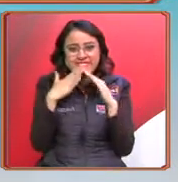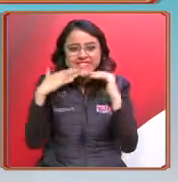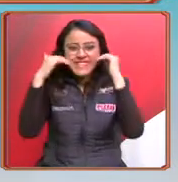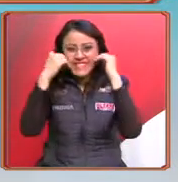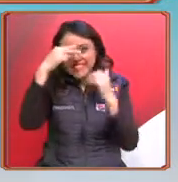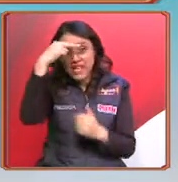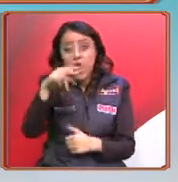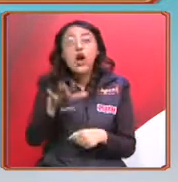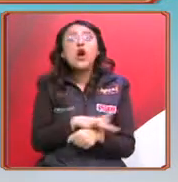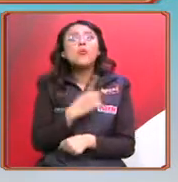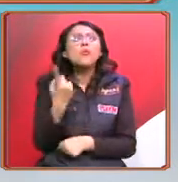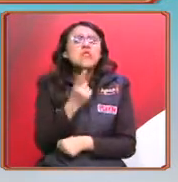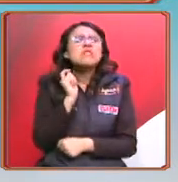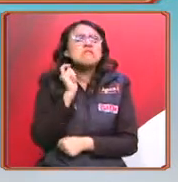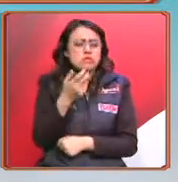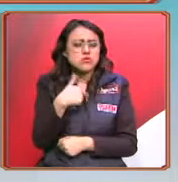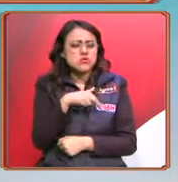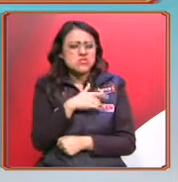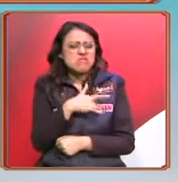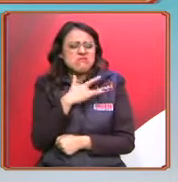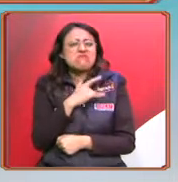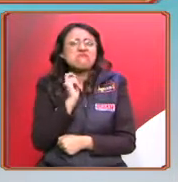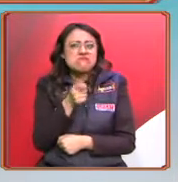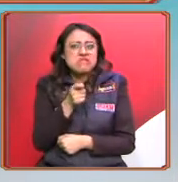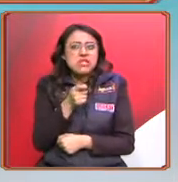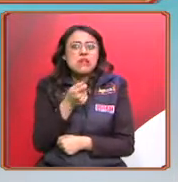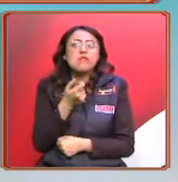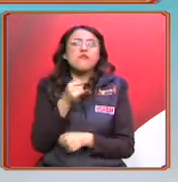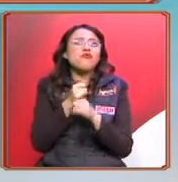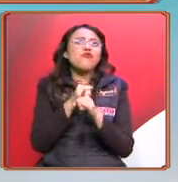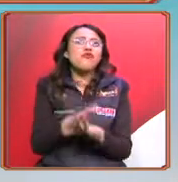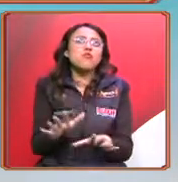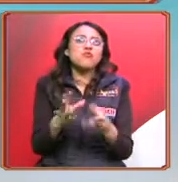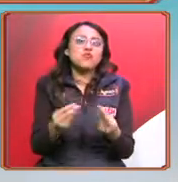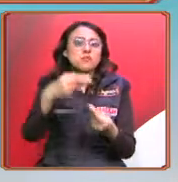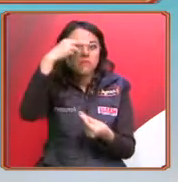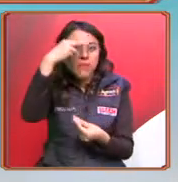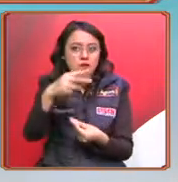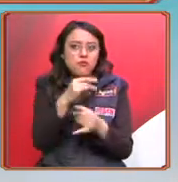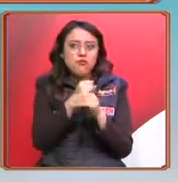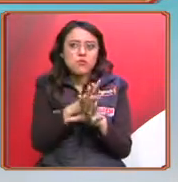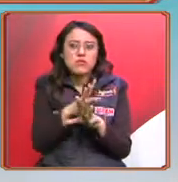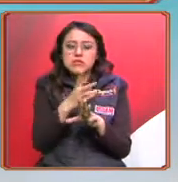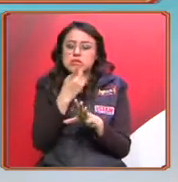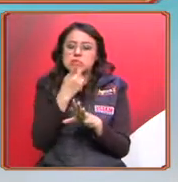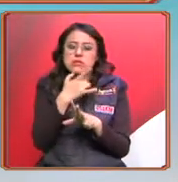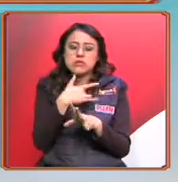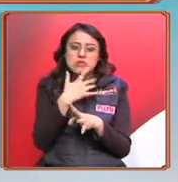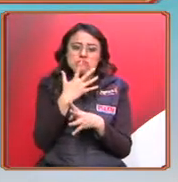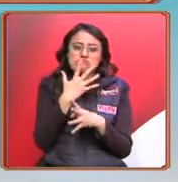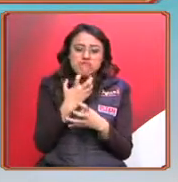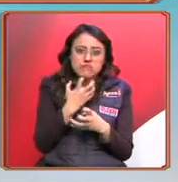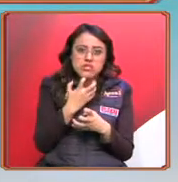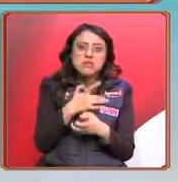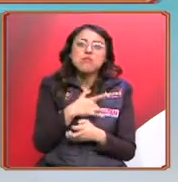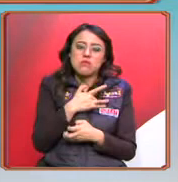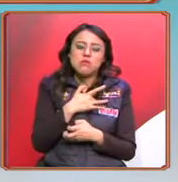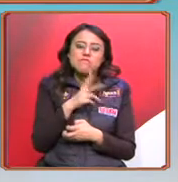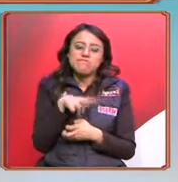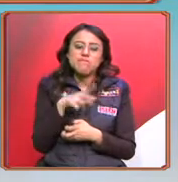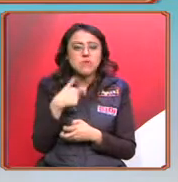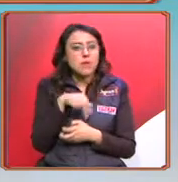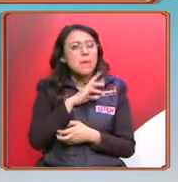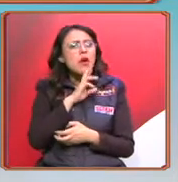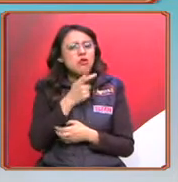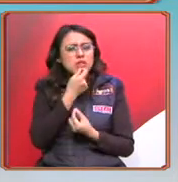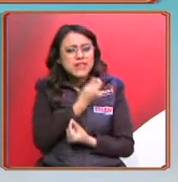México. Porque miren, seamos francos, hay tanta información en México que a cualquiera le arrebata una sonrisa, que si